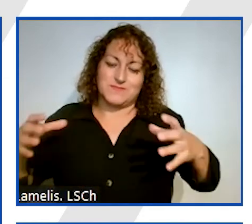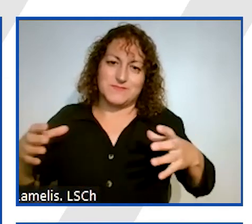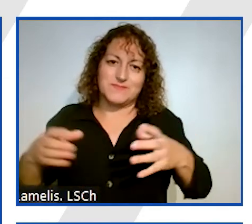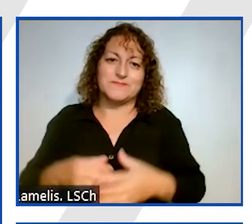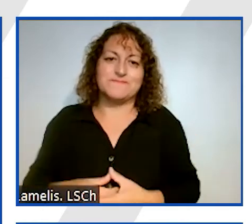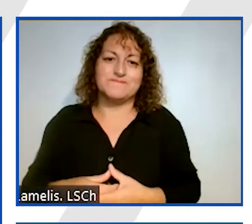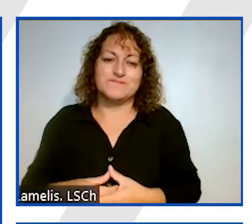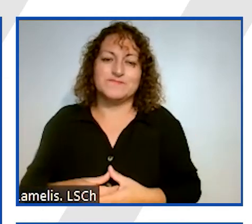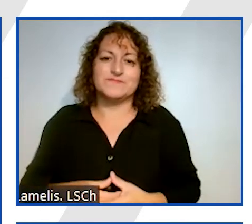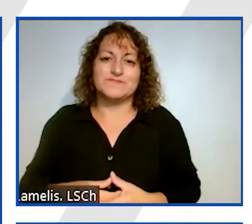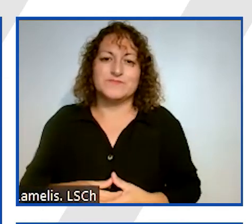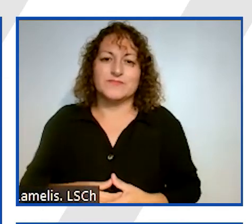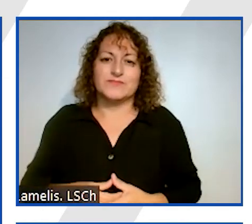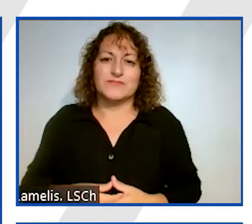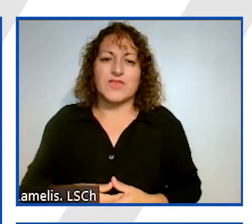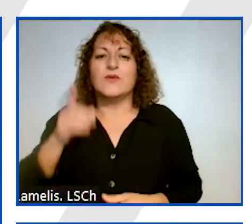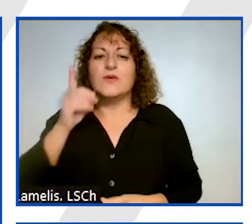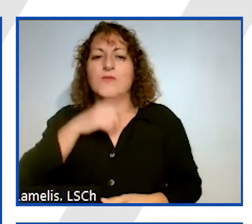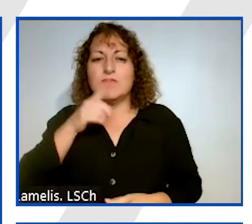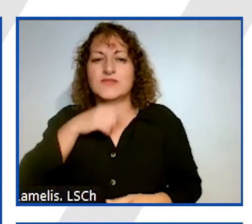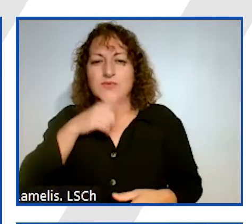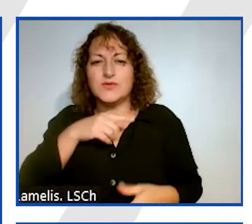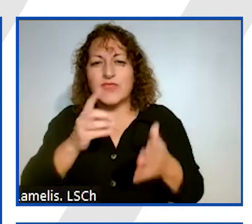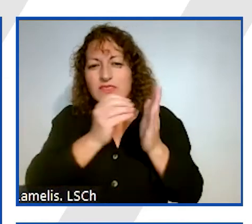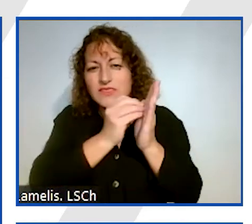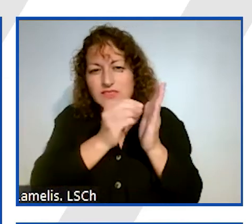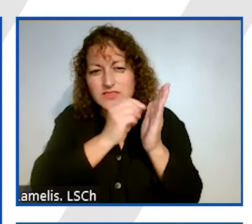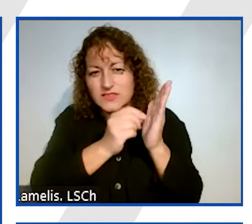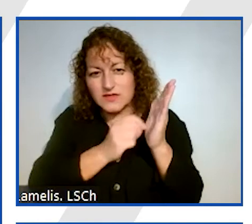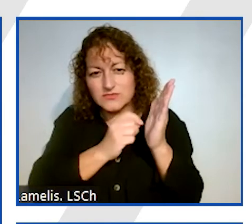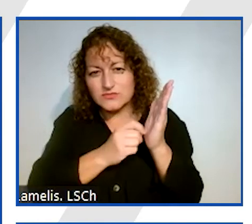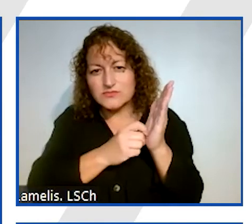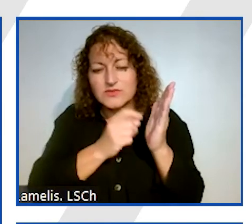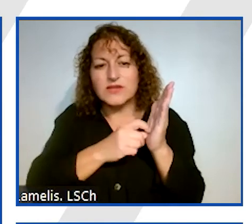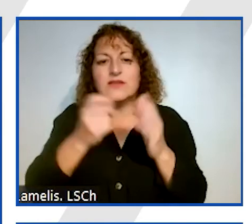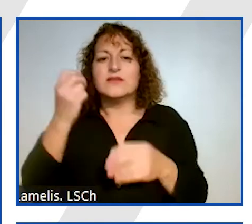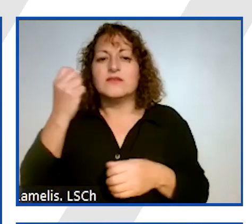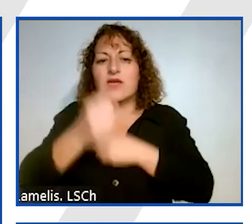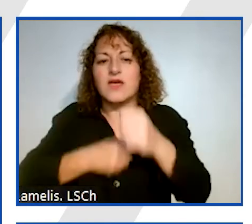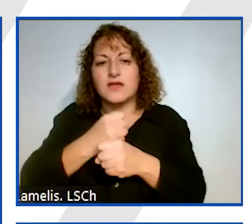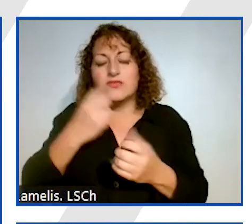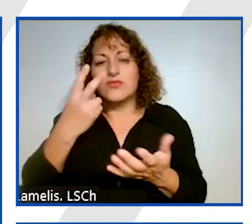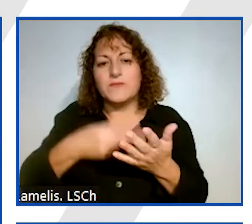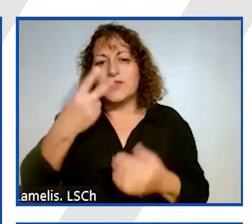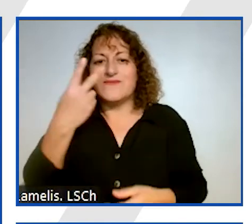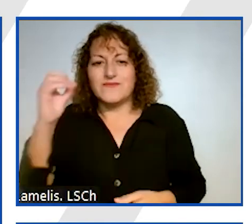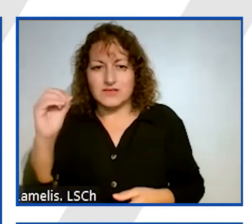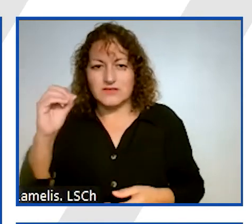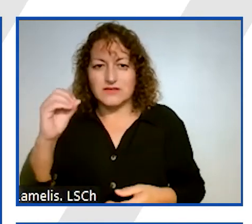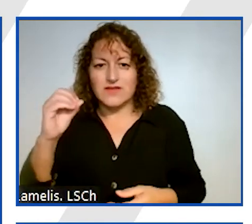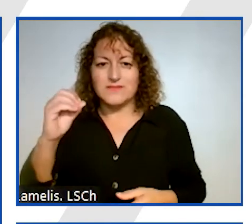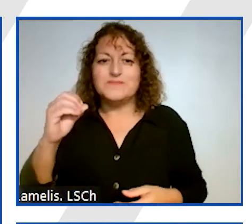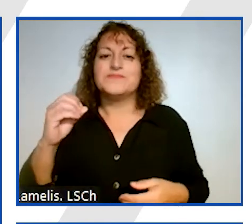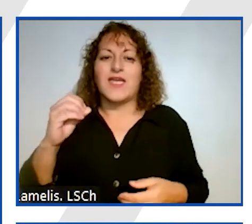últimos antecedentes que se revisaron en el 2020 y el 2021, el 2020, perdón, podemos decir que tenemos